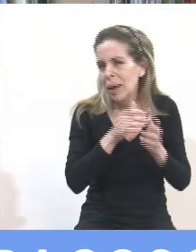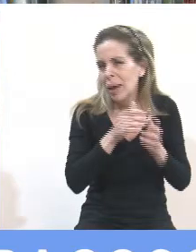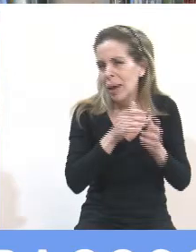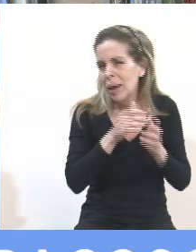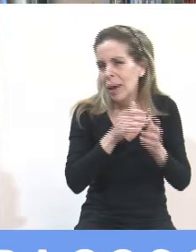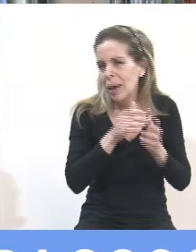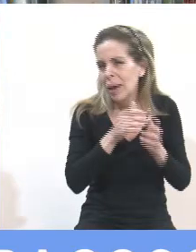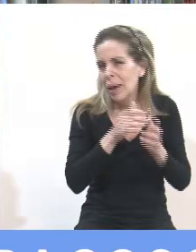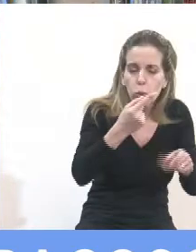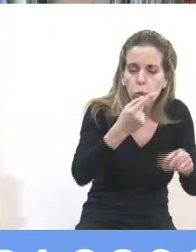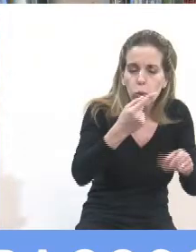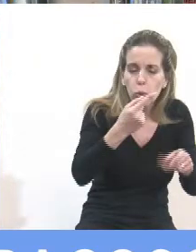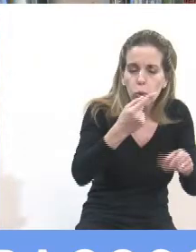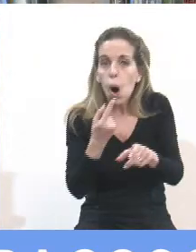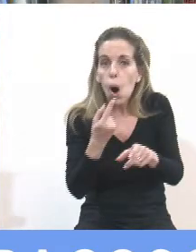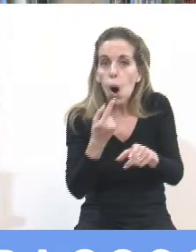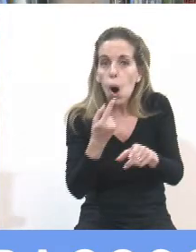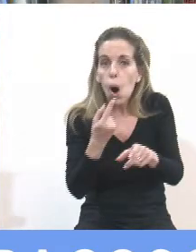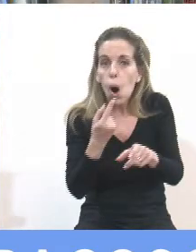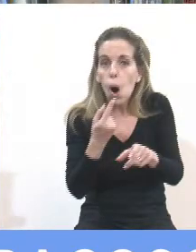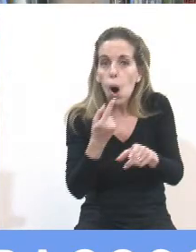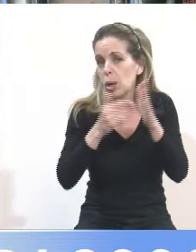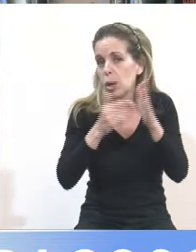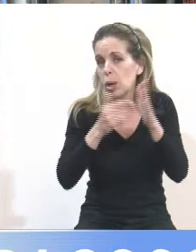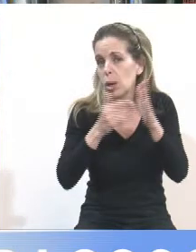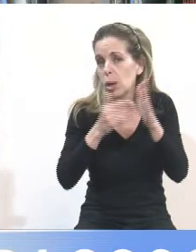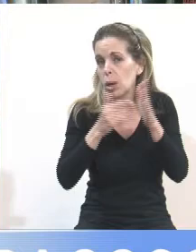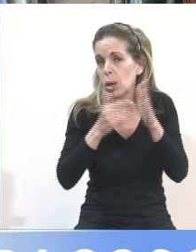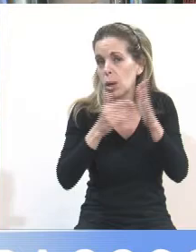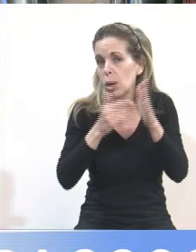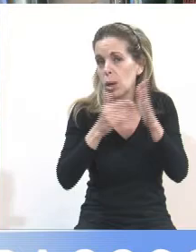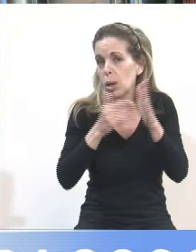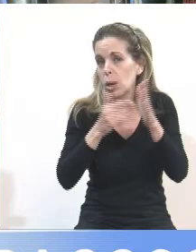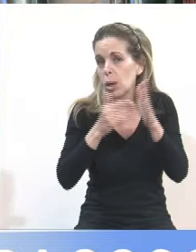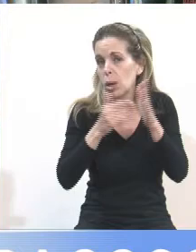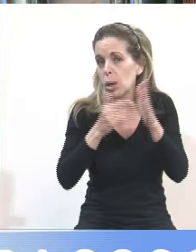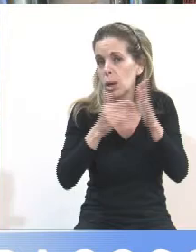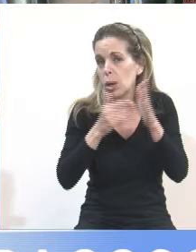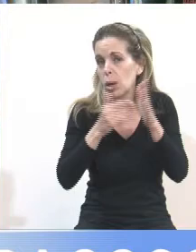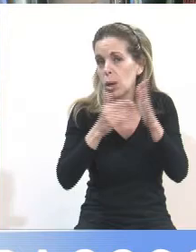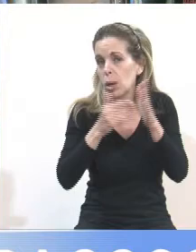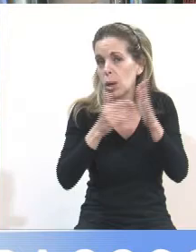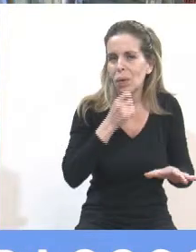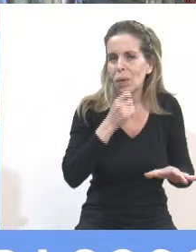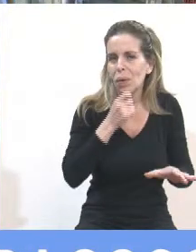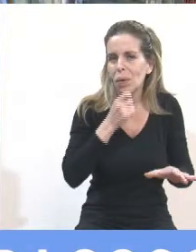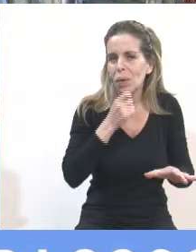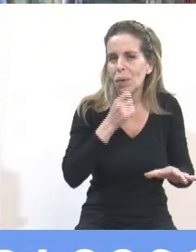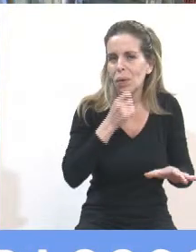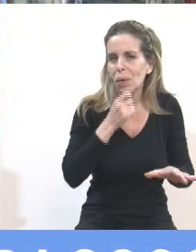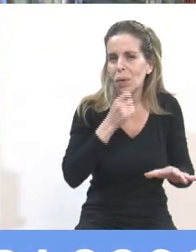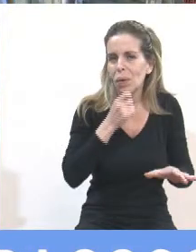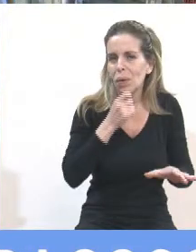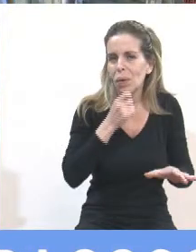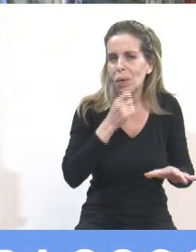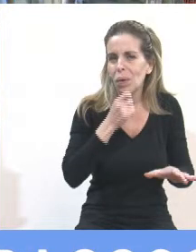horas, días o meses, según los objetivos y las necesidades del agresor. Pero un acosador, y